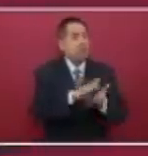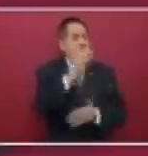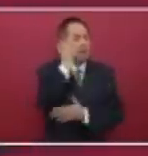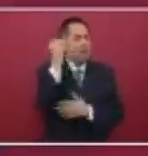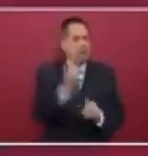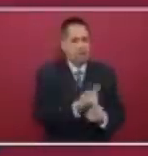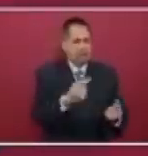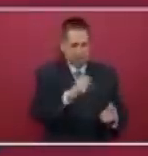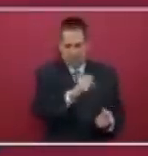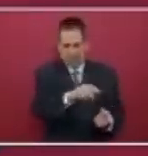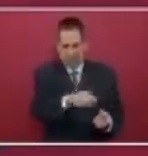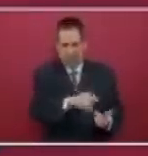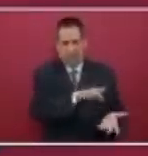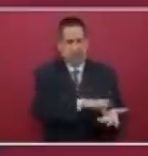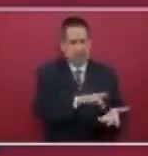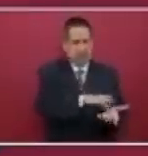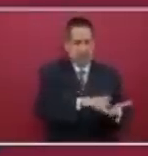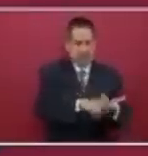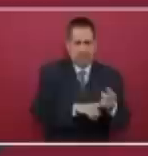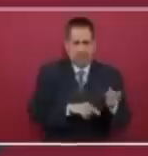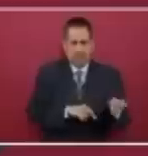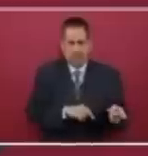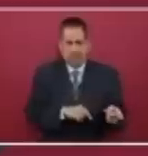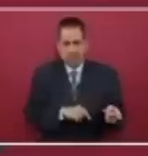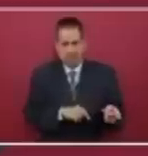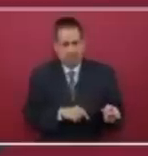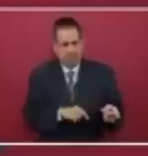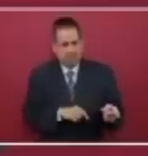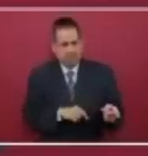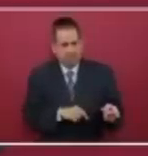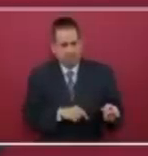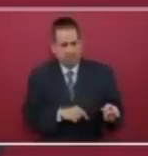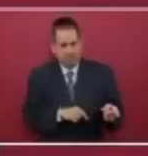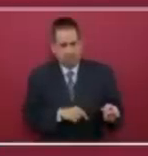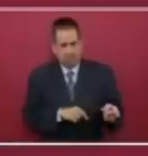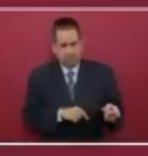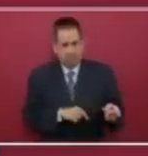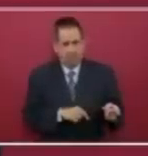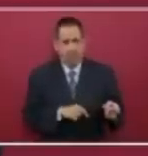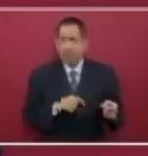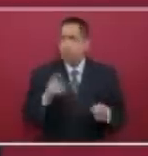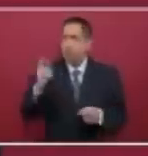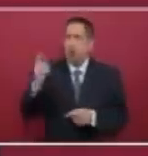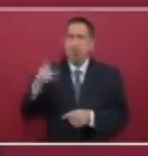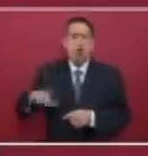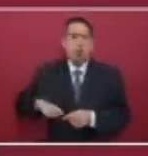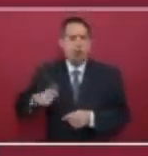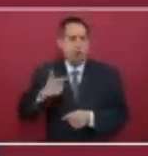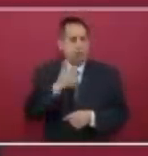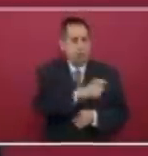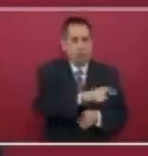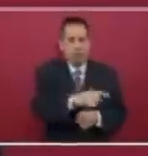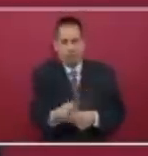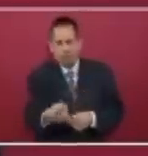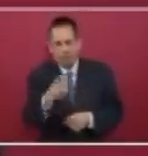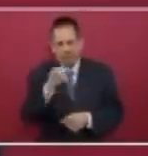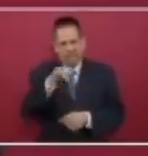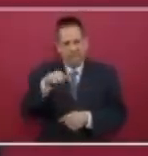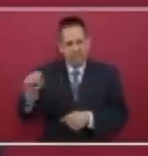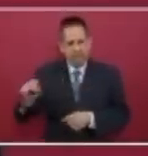estás de éste subrogadas del seguro